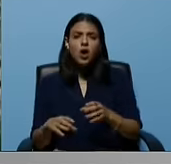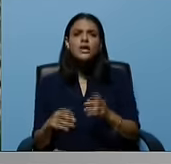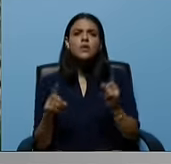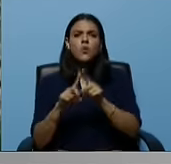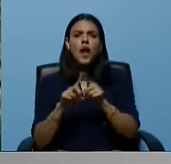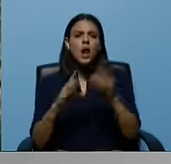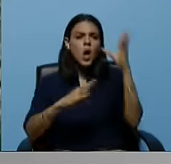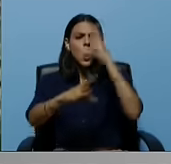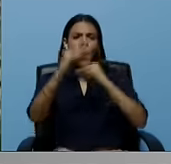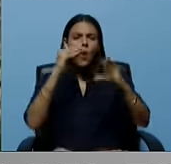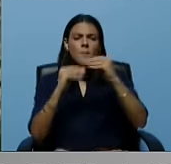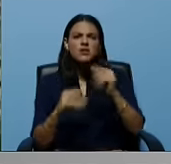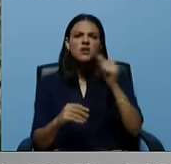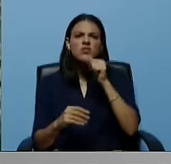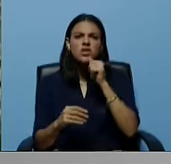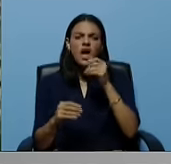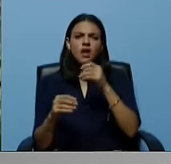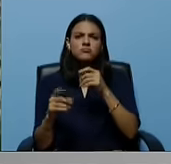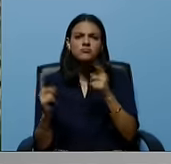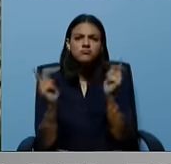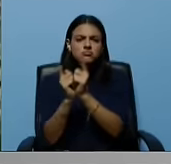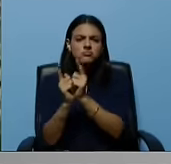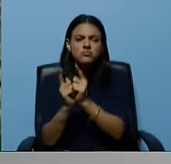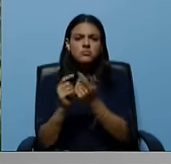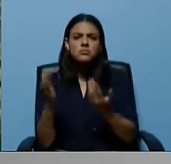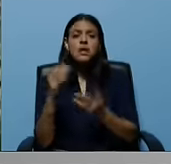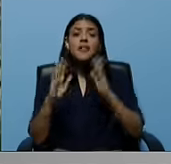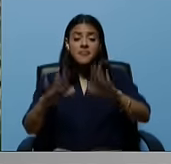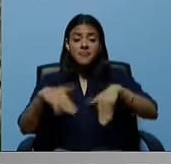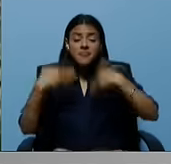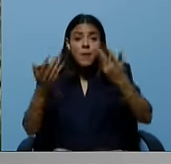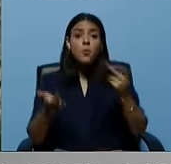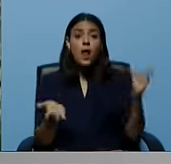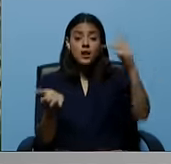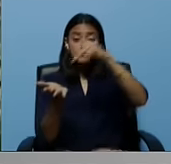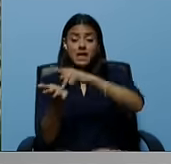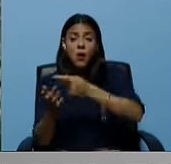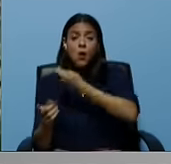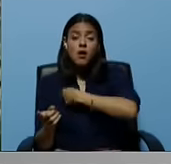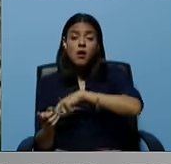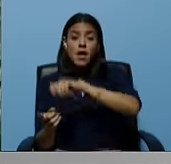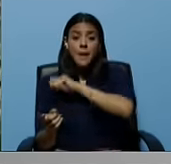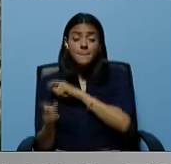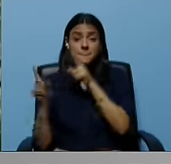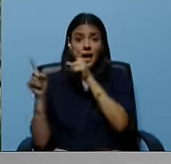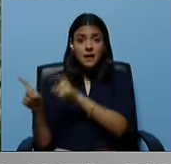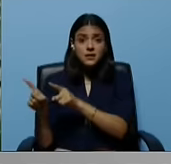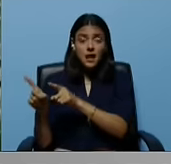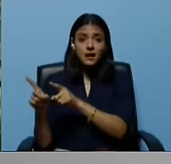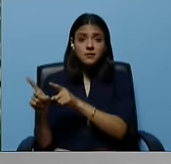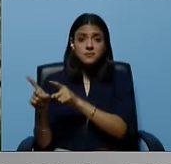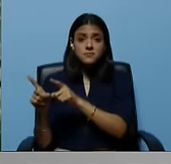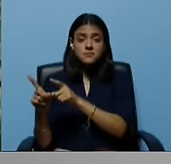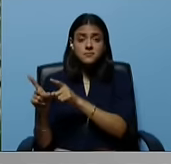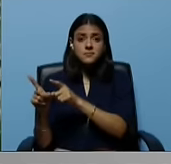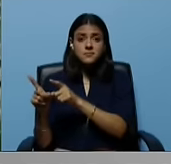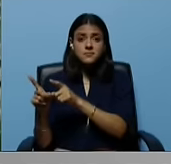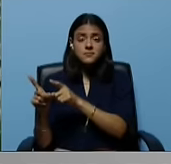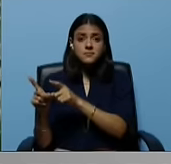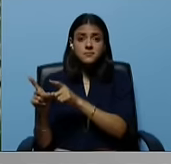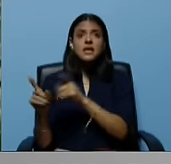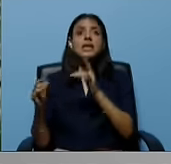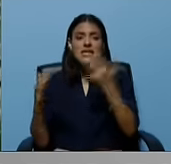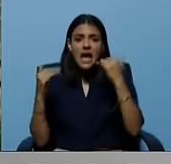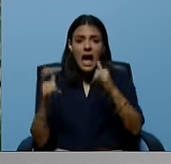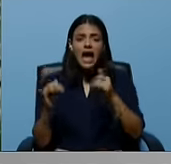conversación que tuve con él poco después de que llegó a Madrid y de ya tener